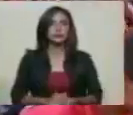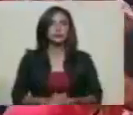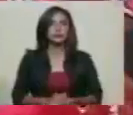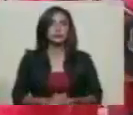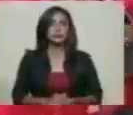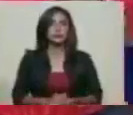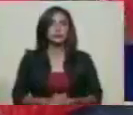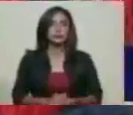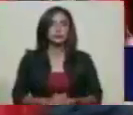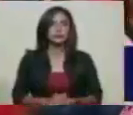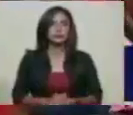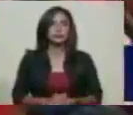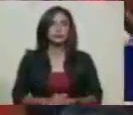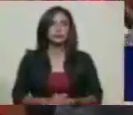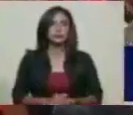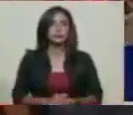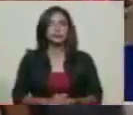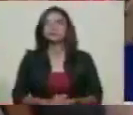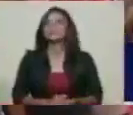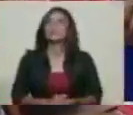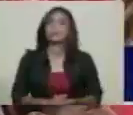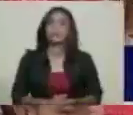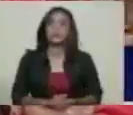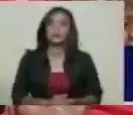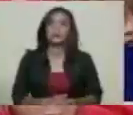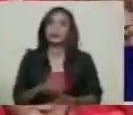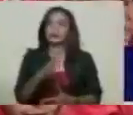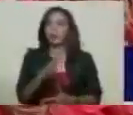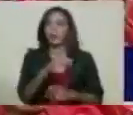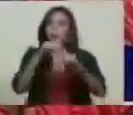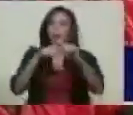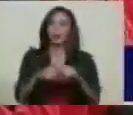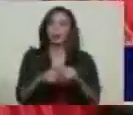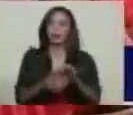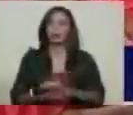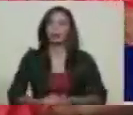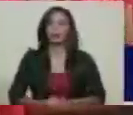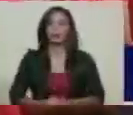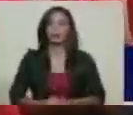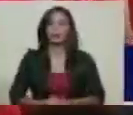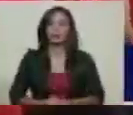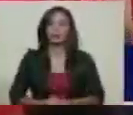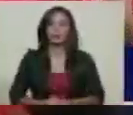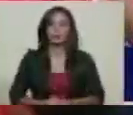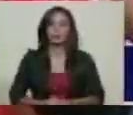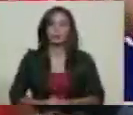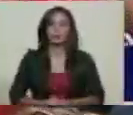¿Ah? Y más de 40 mil. Llegó Iris. Y más de 40 mil comunidades.